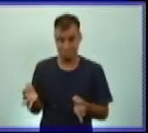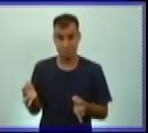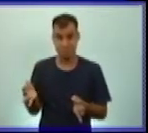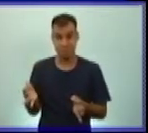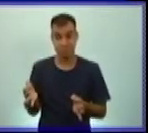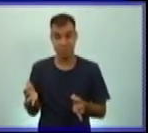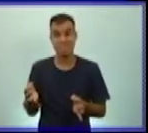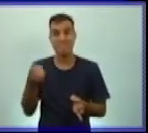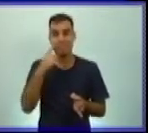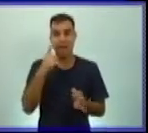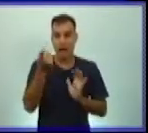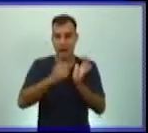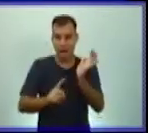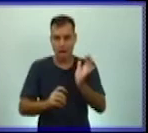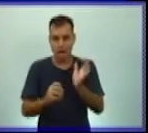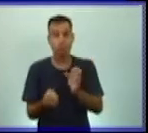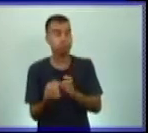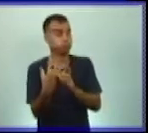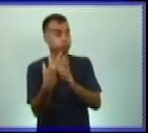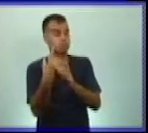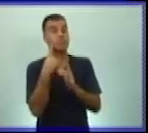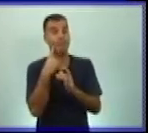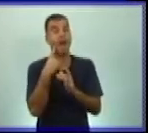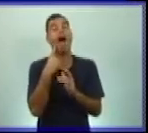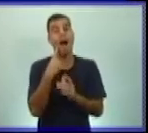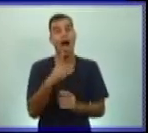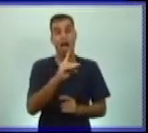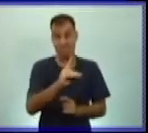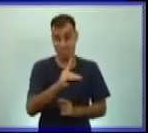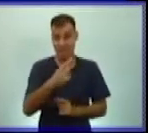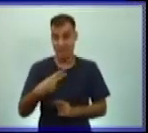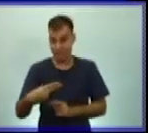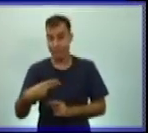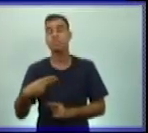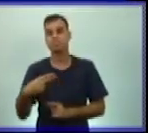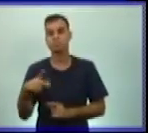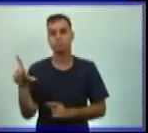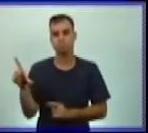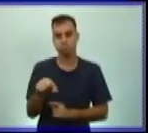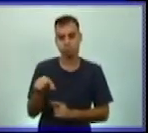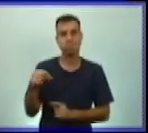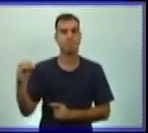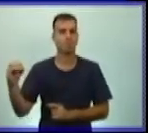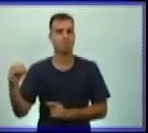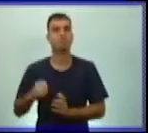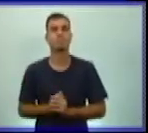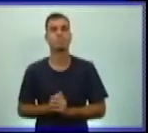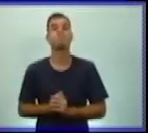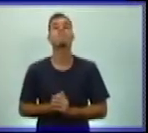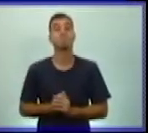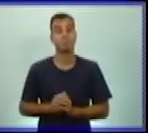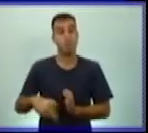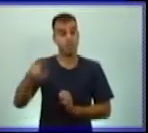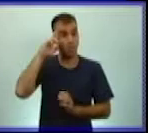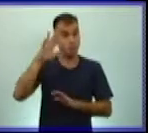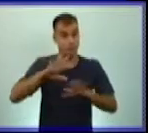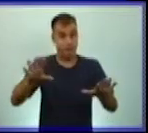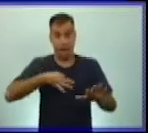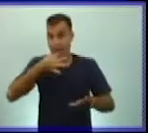libera energía, por eso representamos su delta H menor que 0. Recuerden que, como ya les dije, en todas las